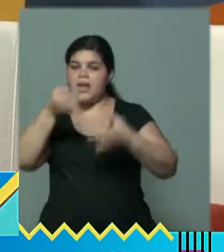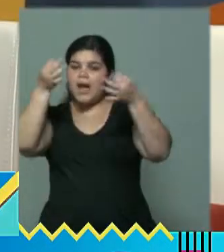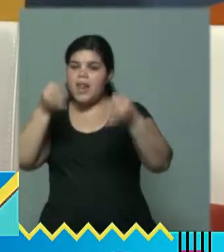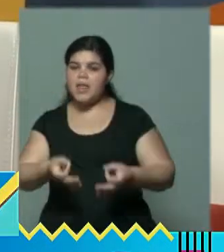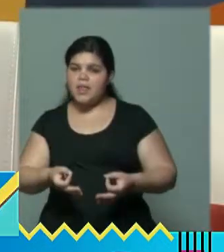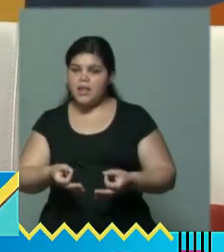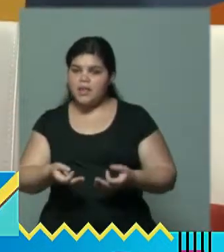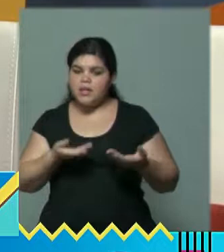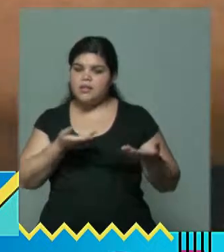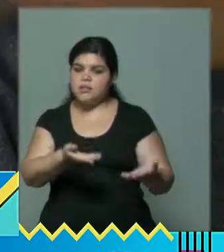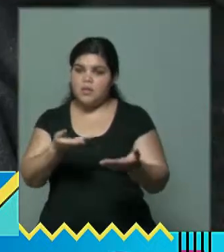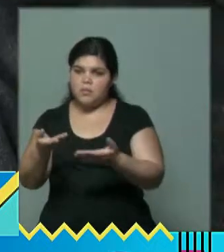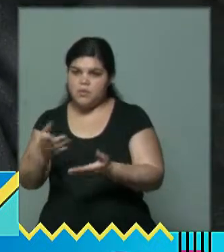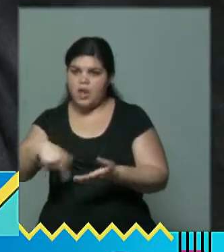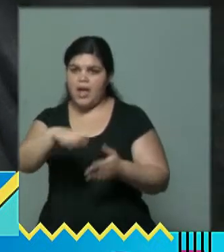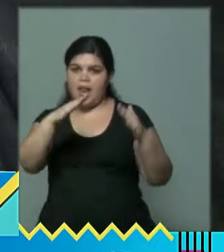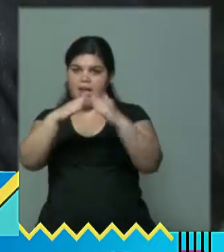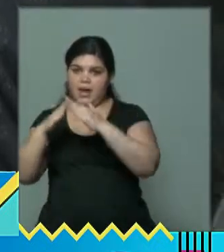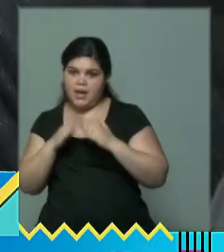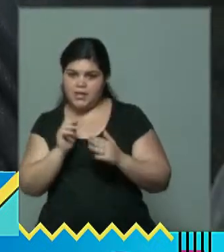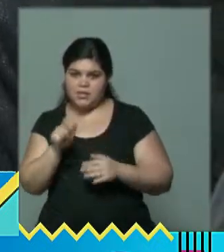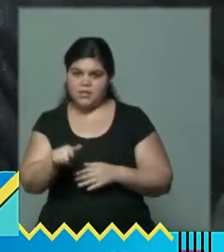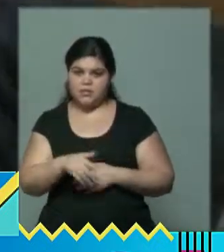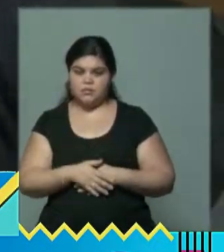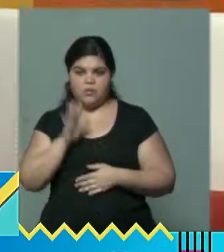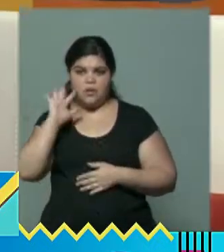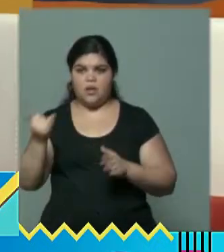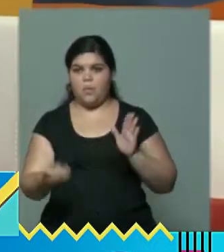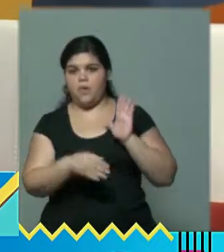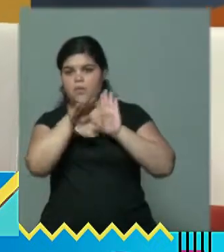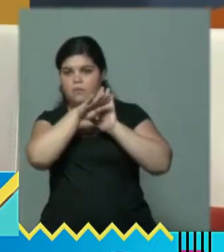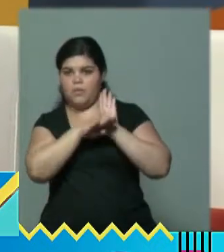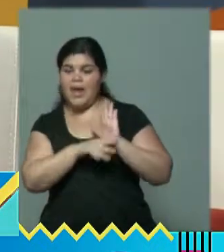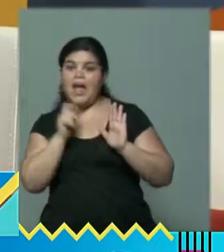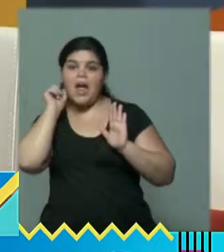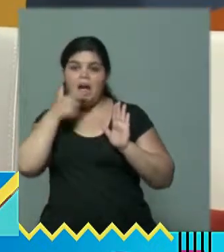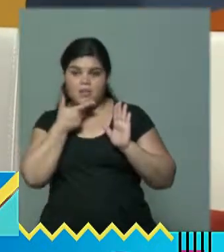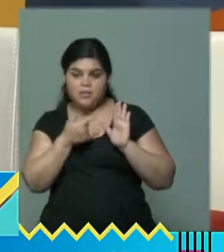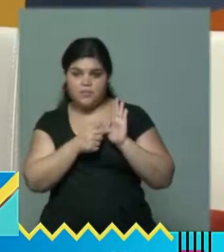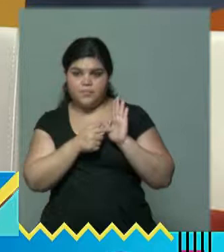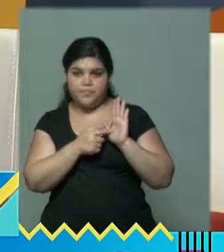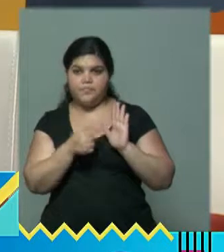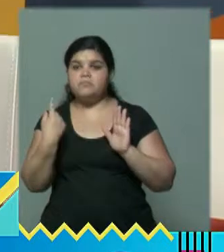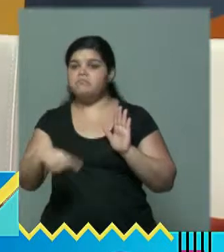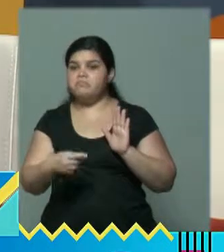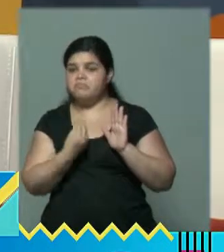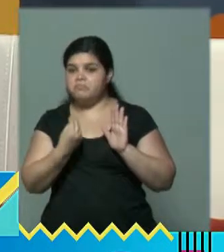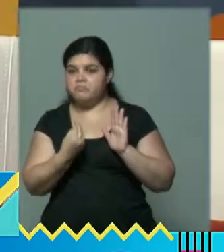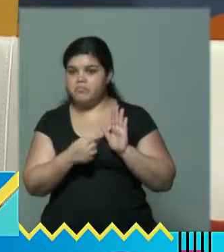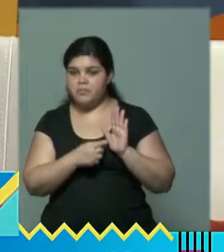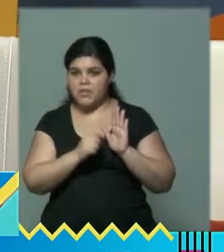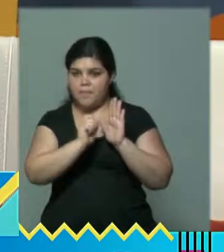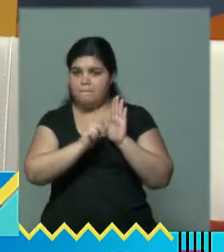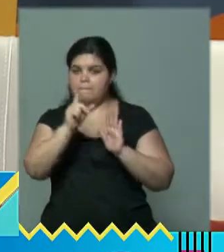lleva al hogar del consumidor. Si ustedes ven una factura de gas, acá donde dice